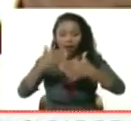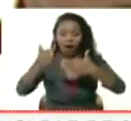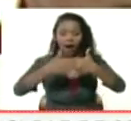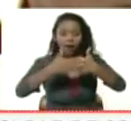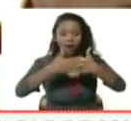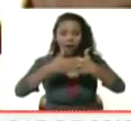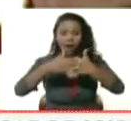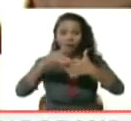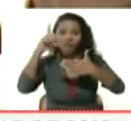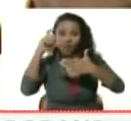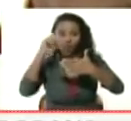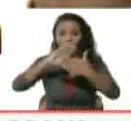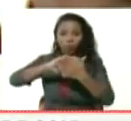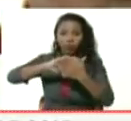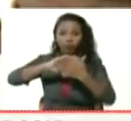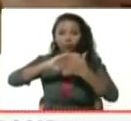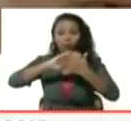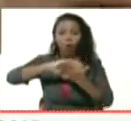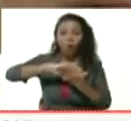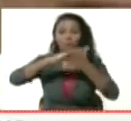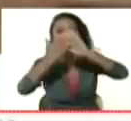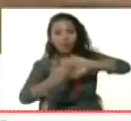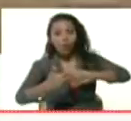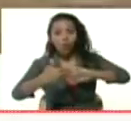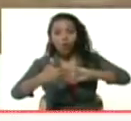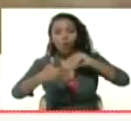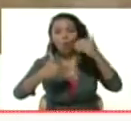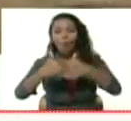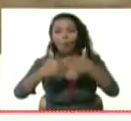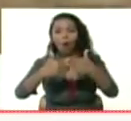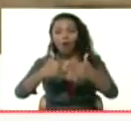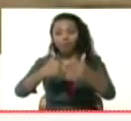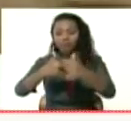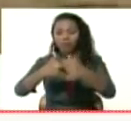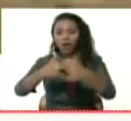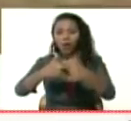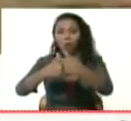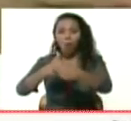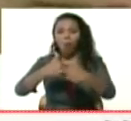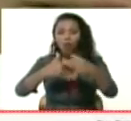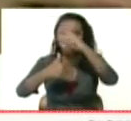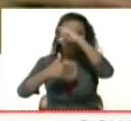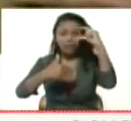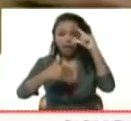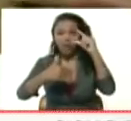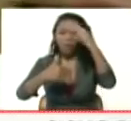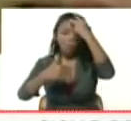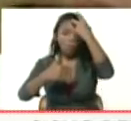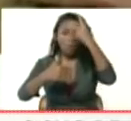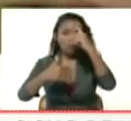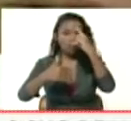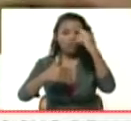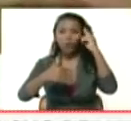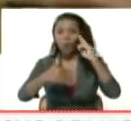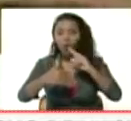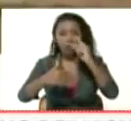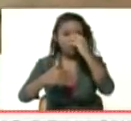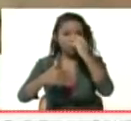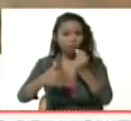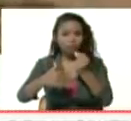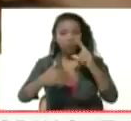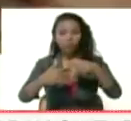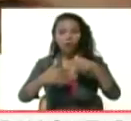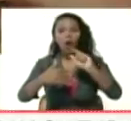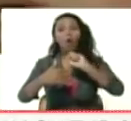aquí está, nada más y nada menos, que al comandante Chávez, a Bolívar, tiene el código